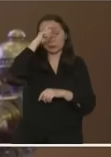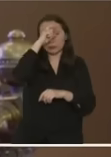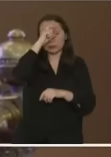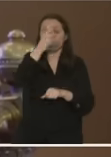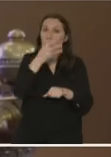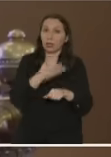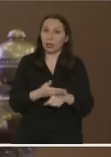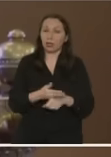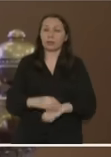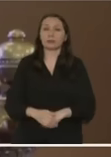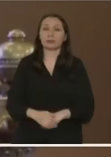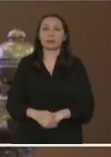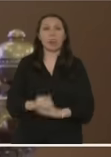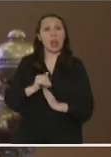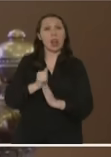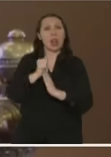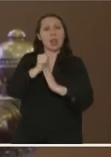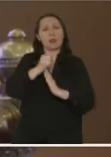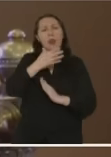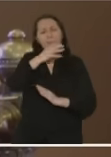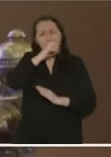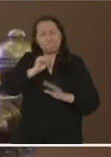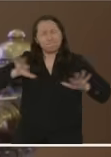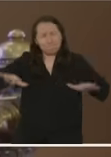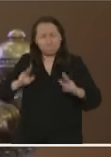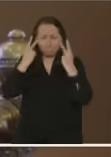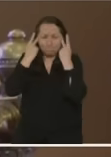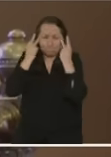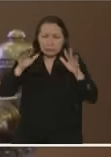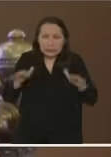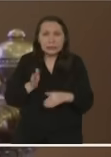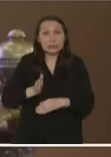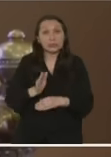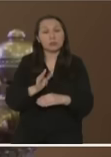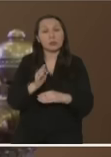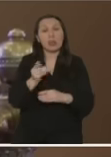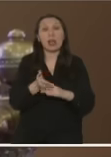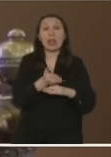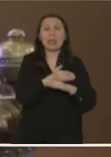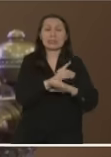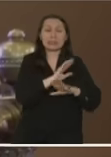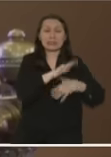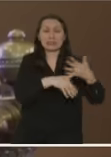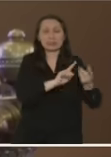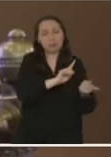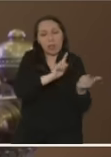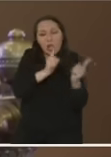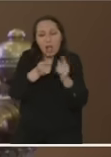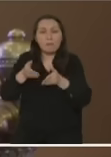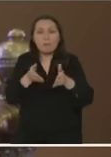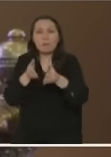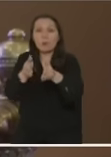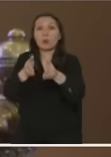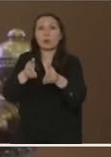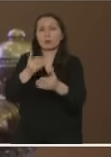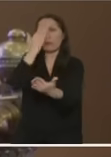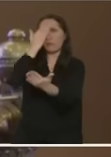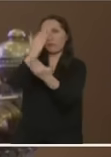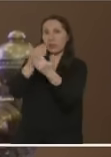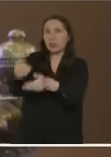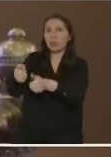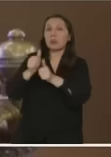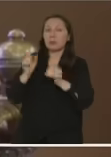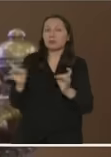dificultades. Fue un líder resiliente que supo cambiar de guión cuando fue necesario, que encaró